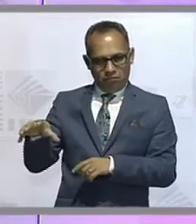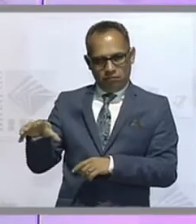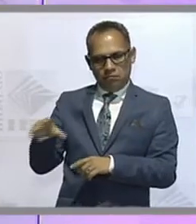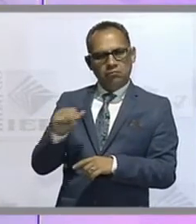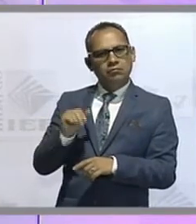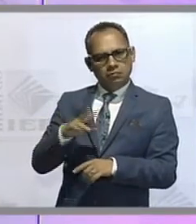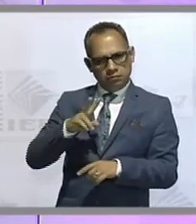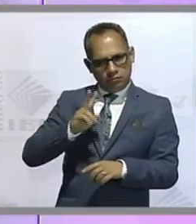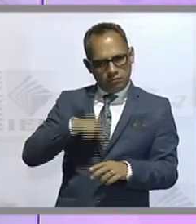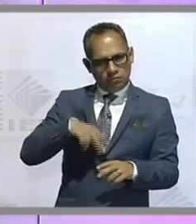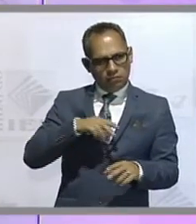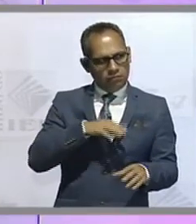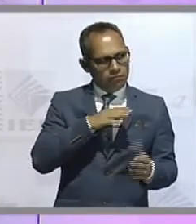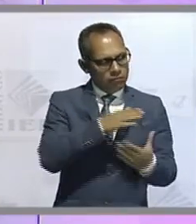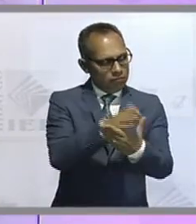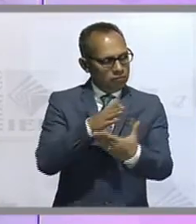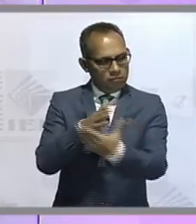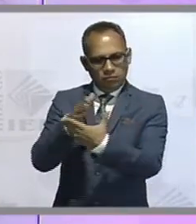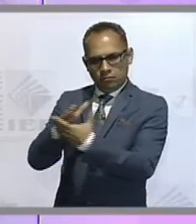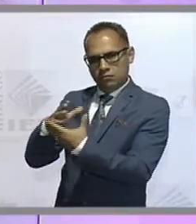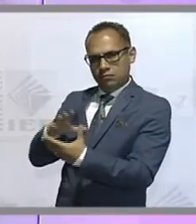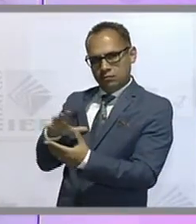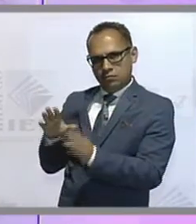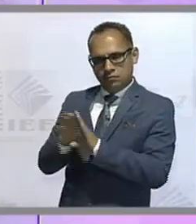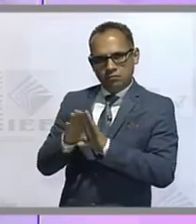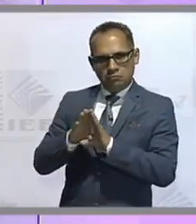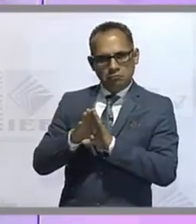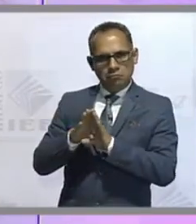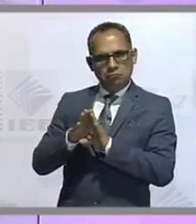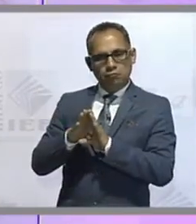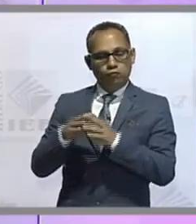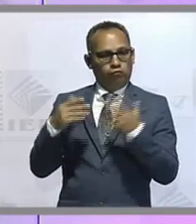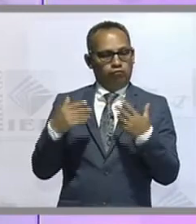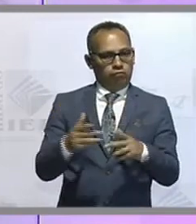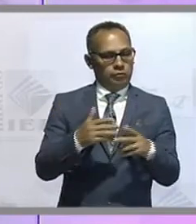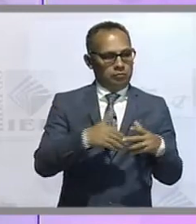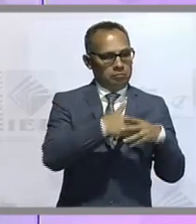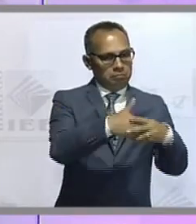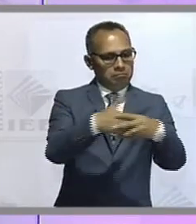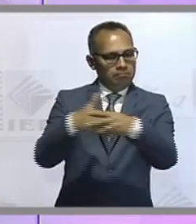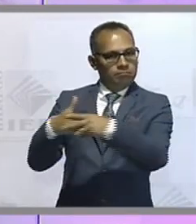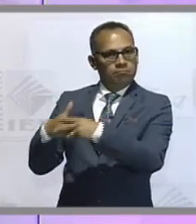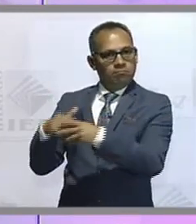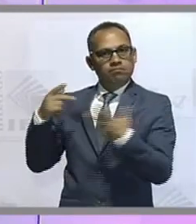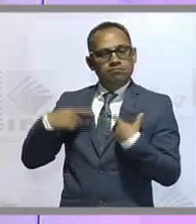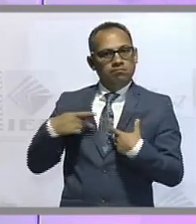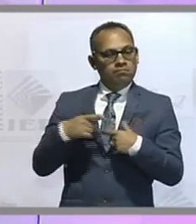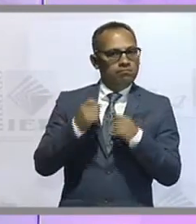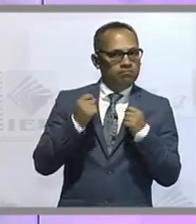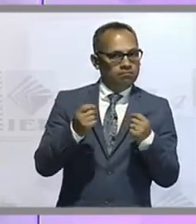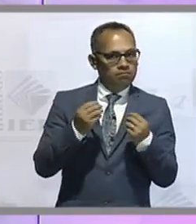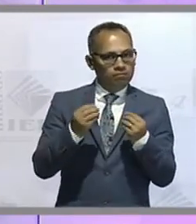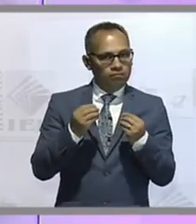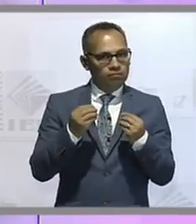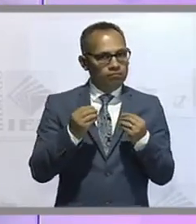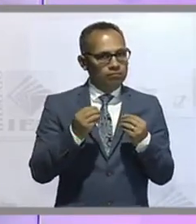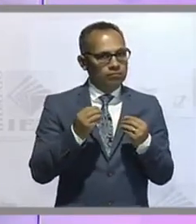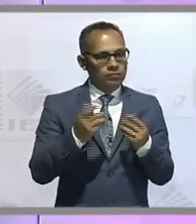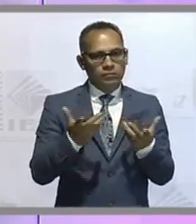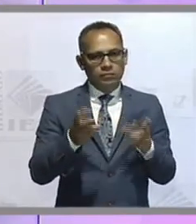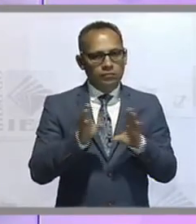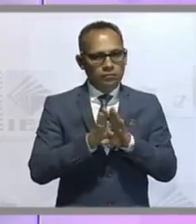localidades y saludado a miles de personas en vialidades en sus locales comerciales